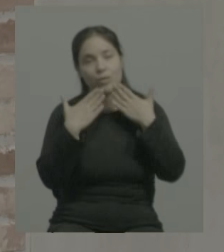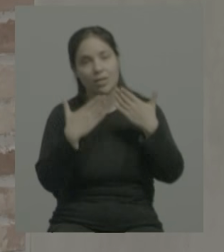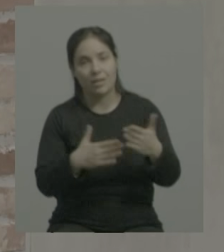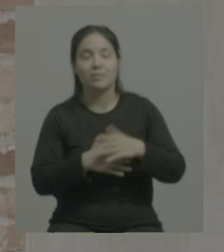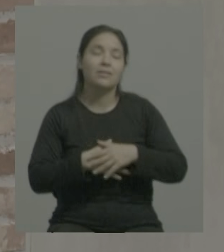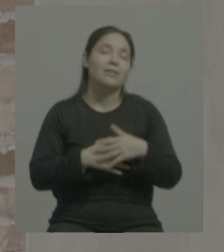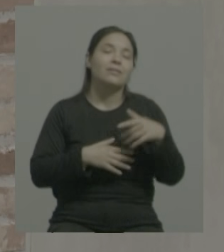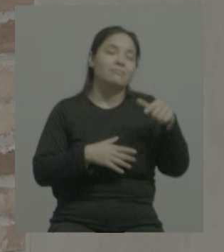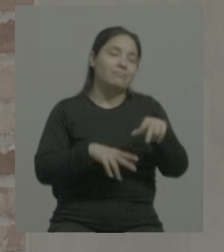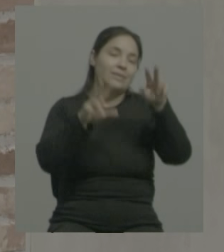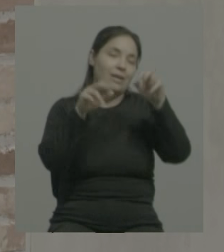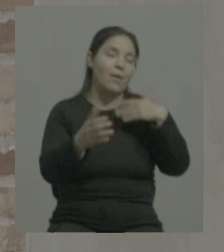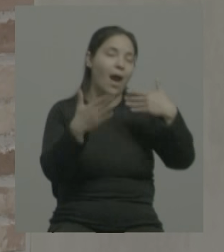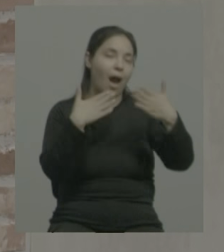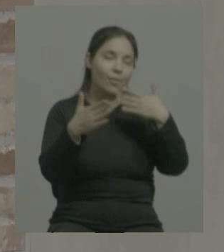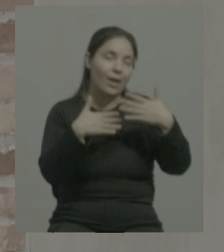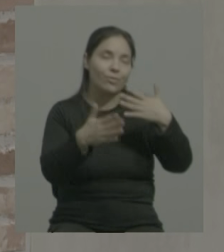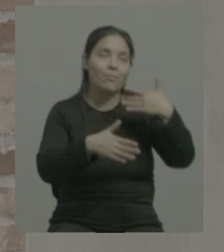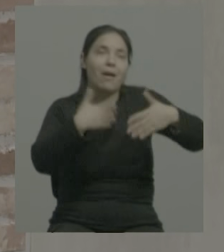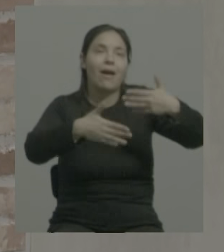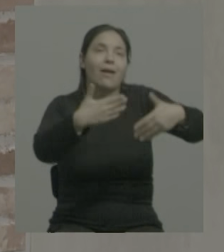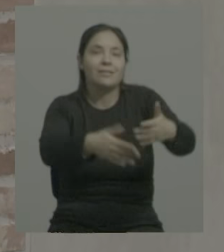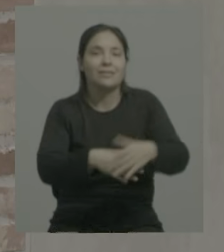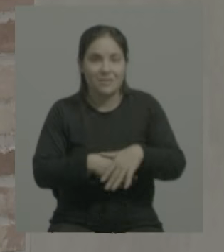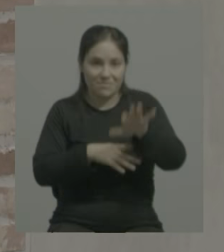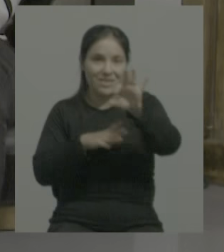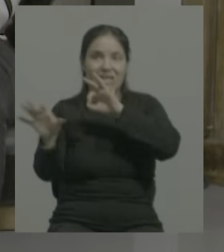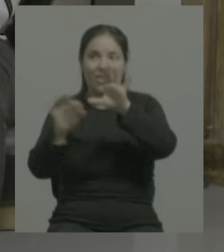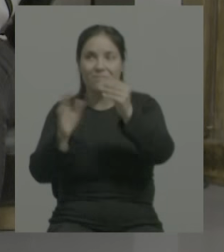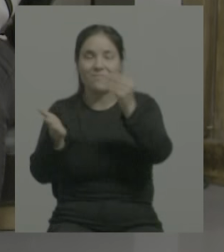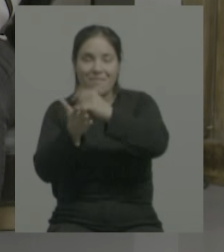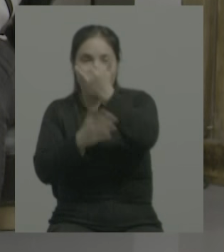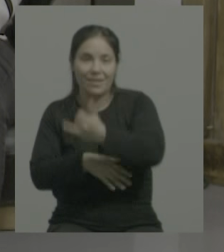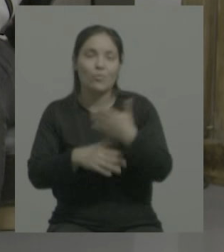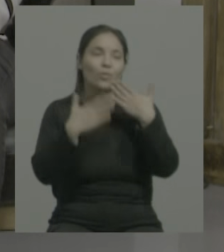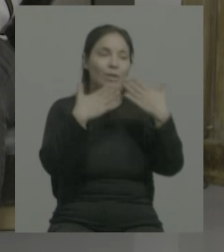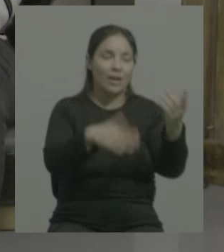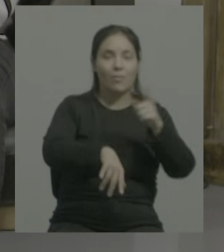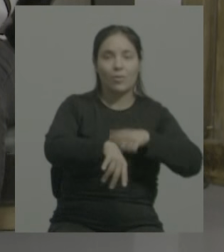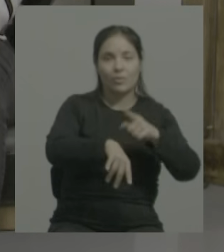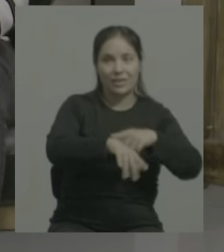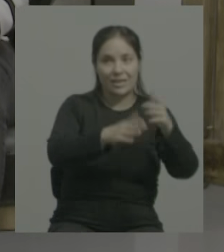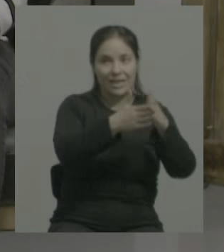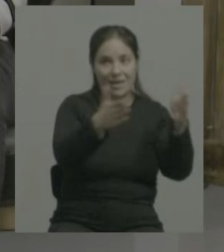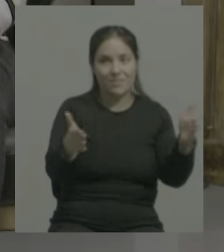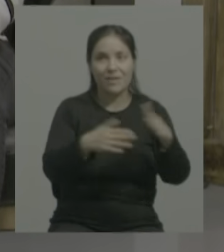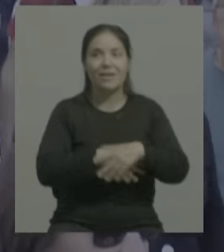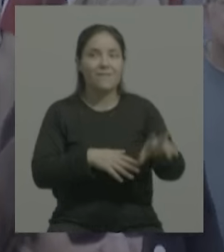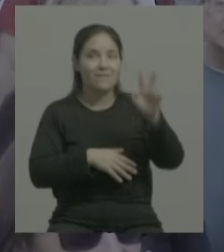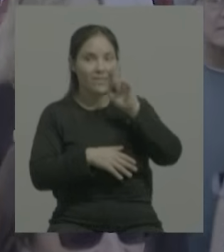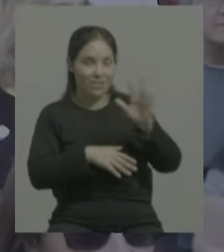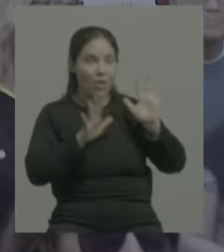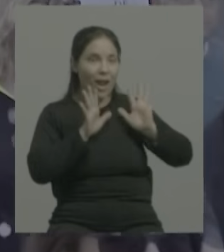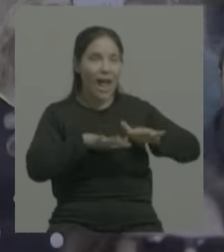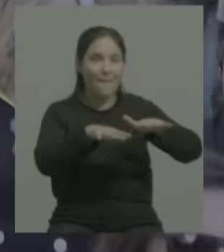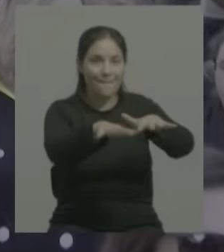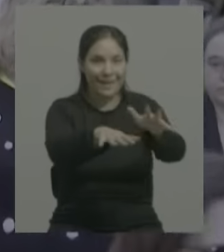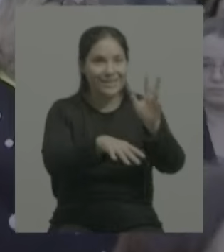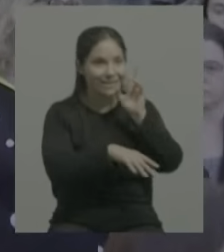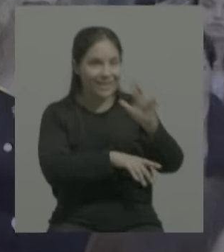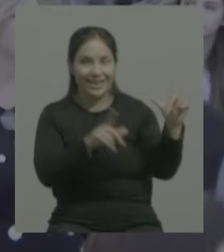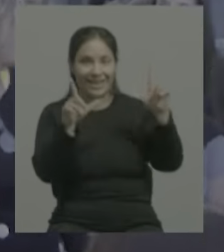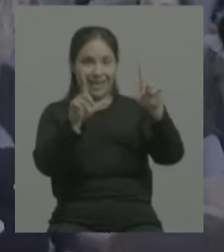seguir hablando y mucho, pero tenemos también más invitados. Nosotros les agradecemos este tiempito que se han tomado para acercarse. Ahí que vemos las imágenes de la marcha.